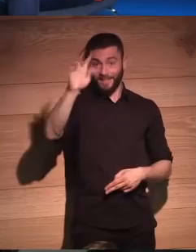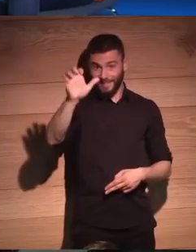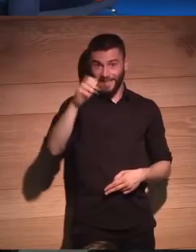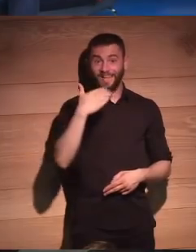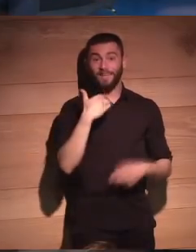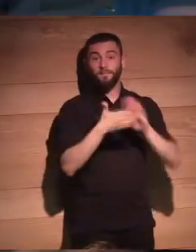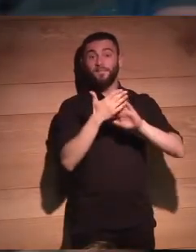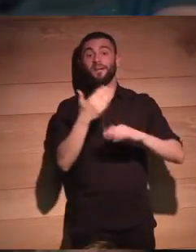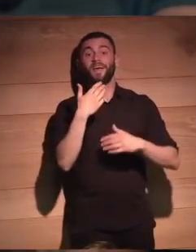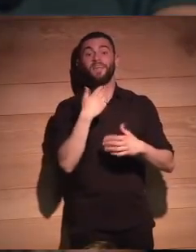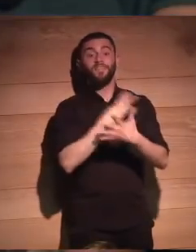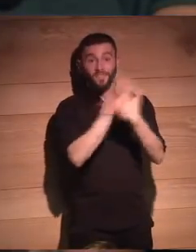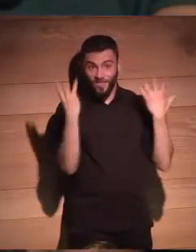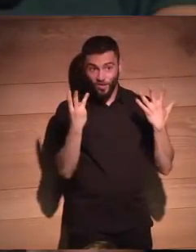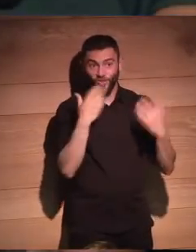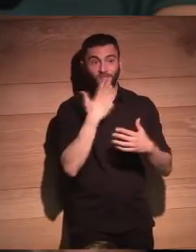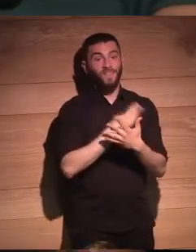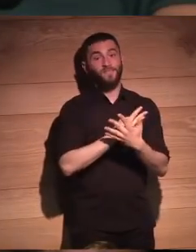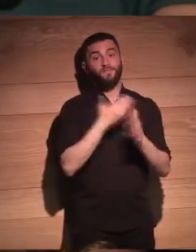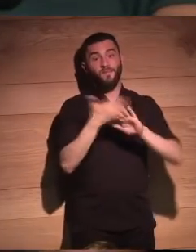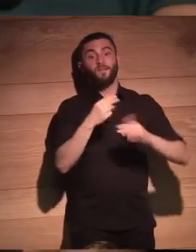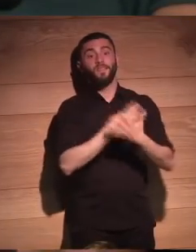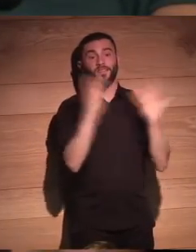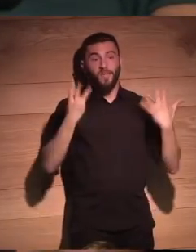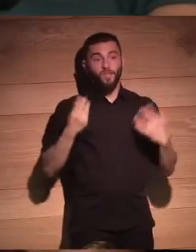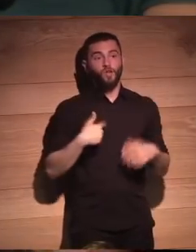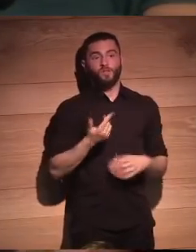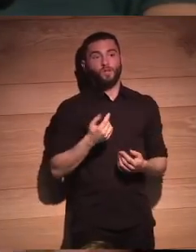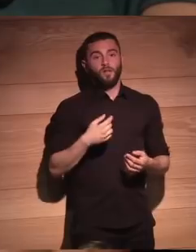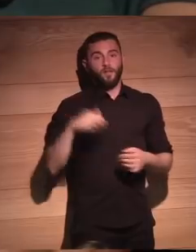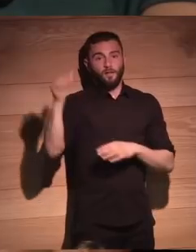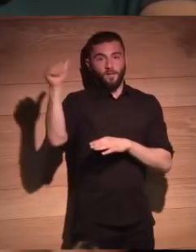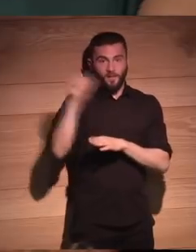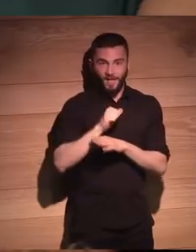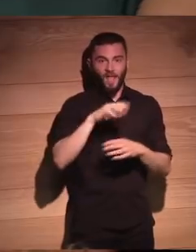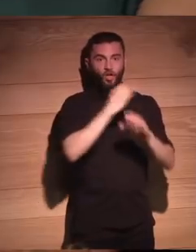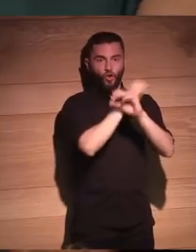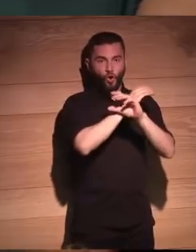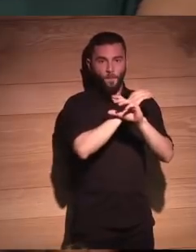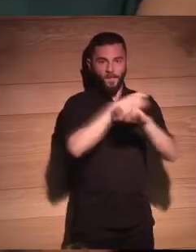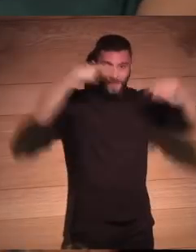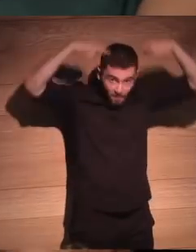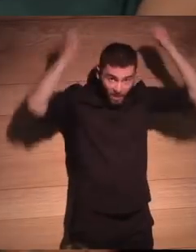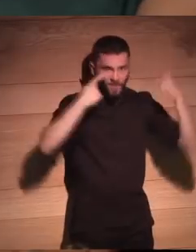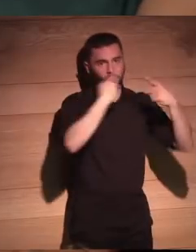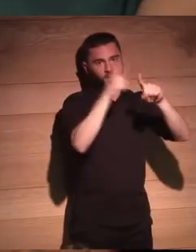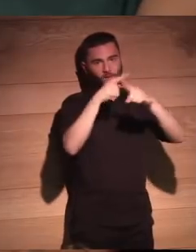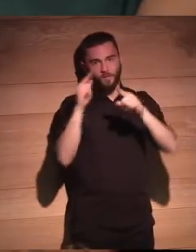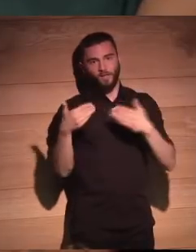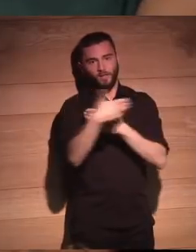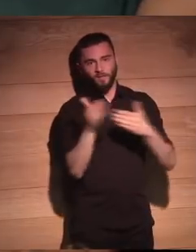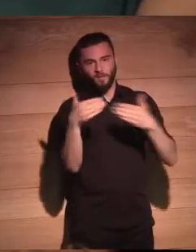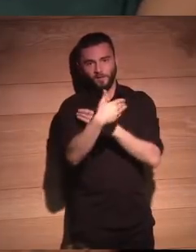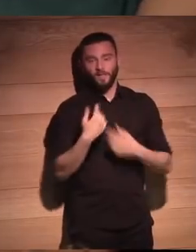que estabais hablando del tema de que ha habido muchas interpretaciones, tanto en cine como en cómics, y que cada autor le da como una faceta